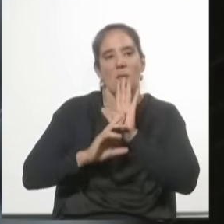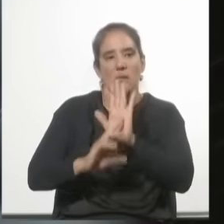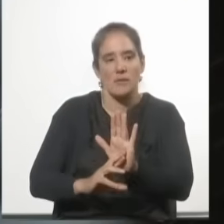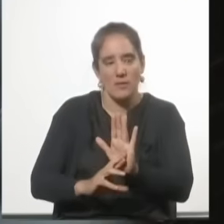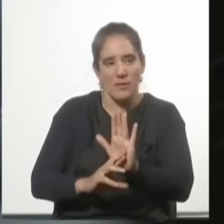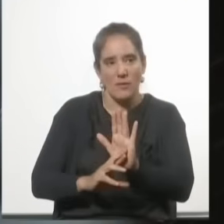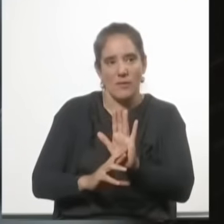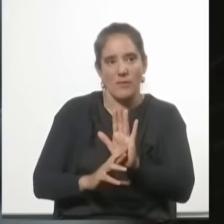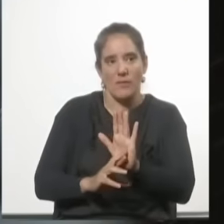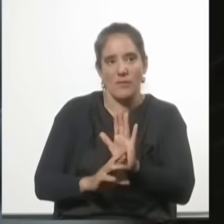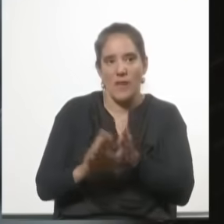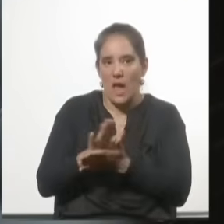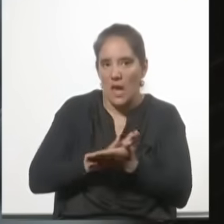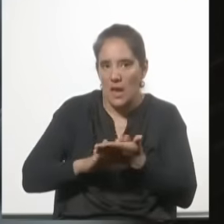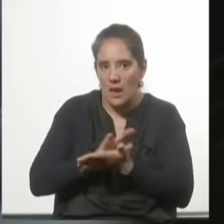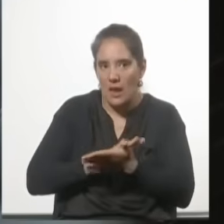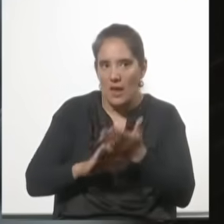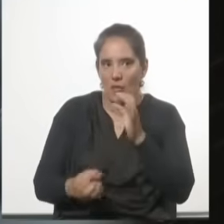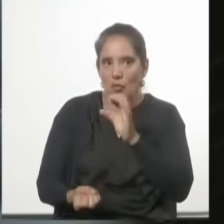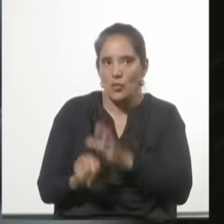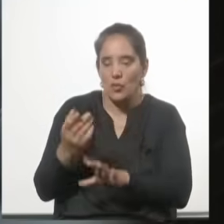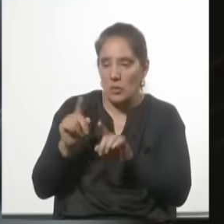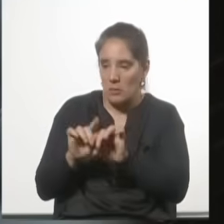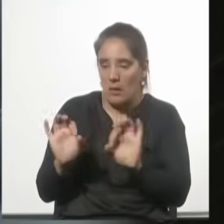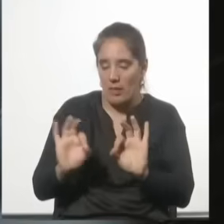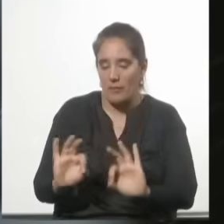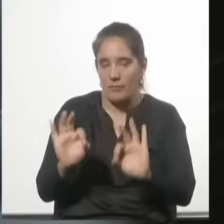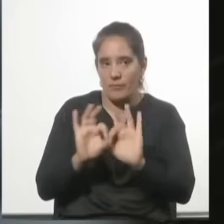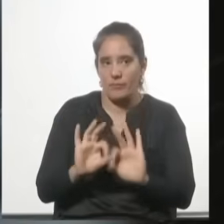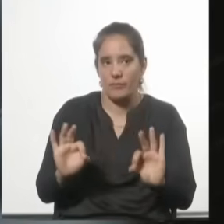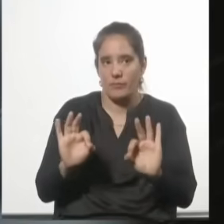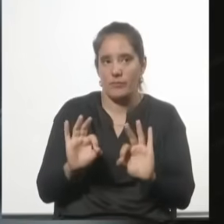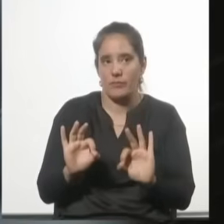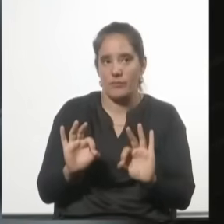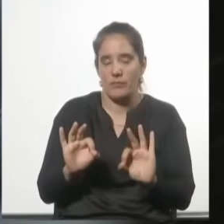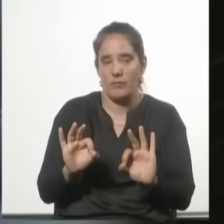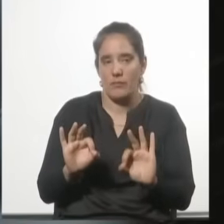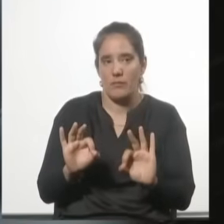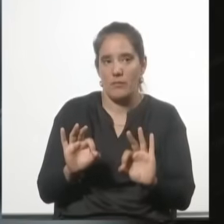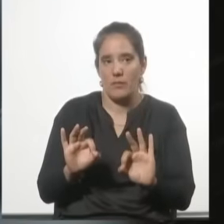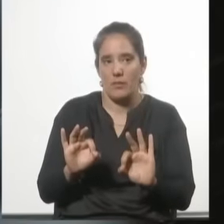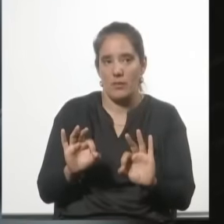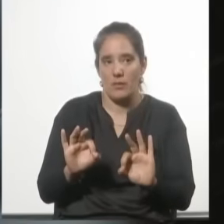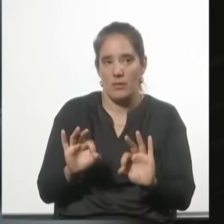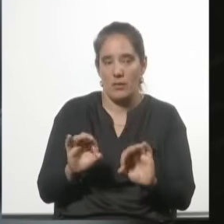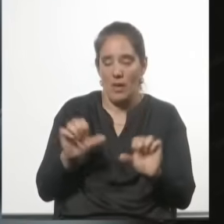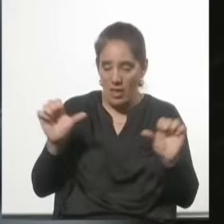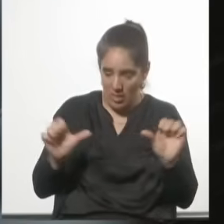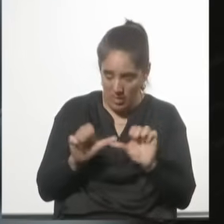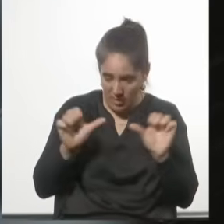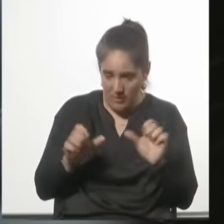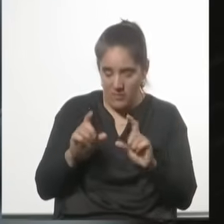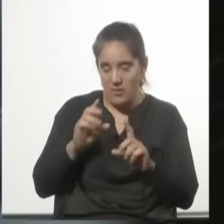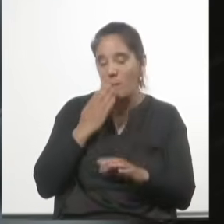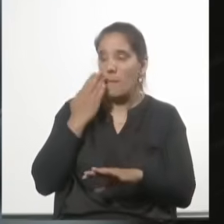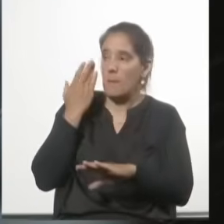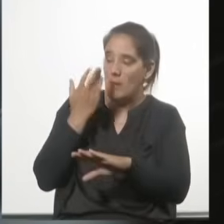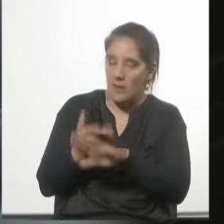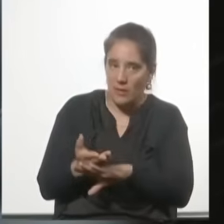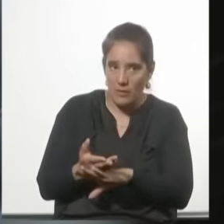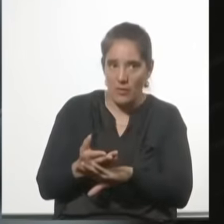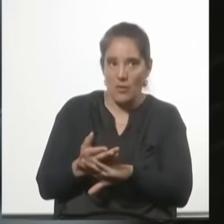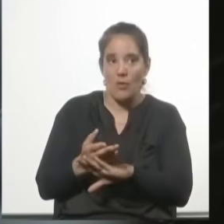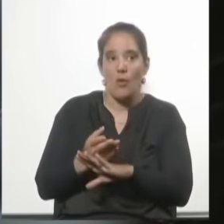Eurocommerce, y nada de esto surge del acta de manifestación. De haberse cumplido a cabalidad con lo solicitado por el estudio